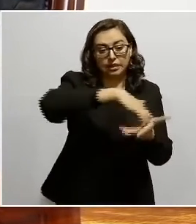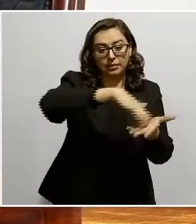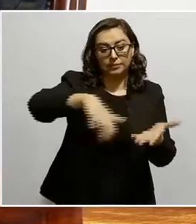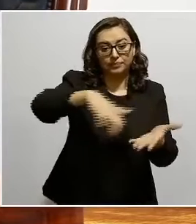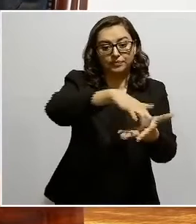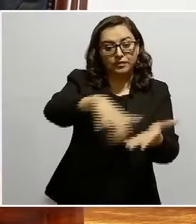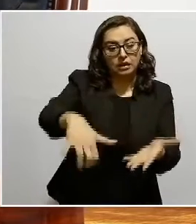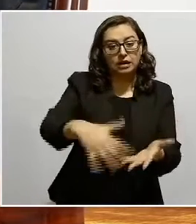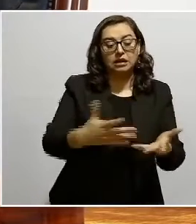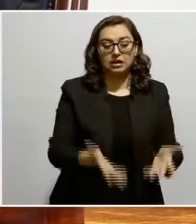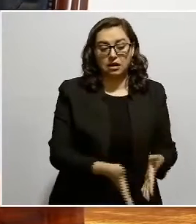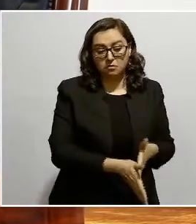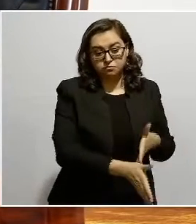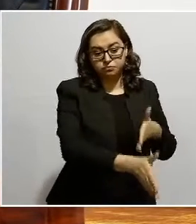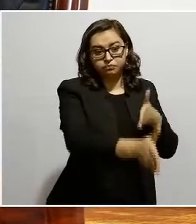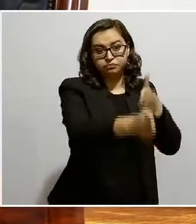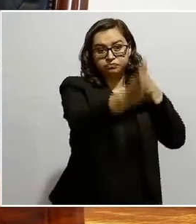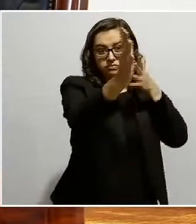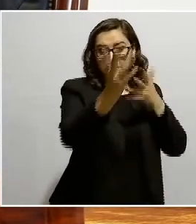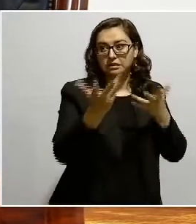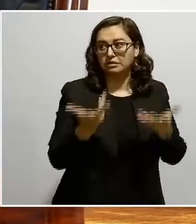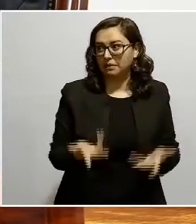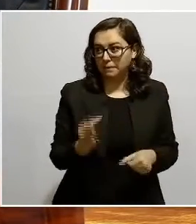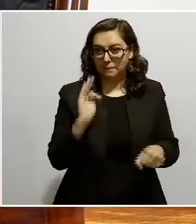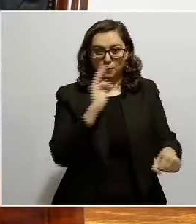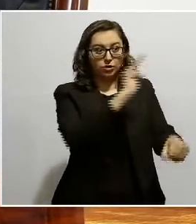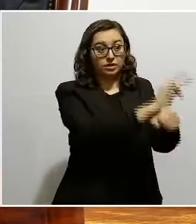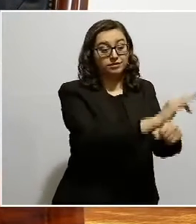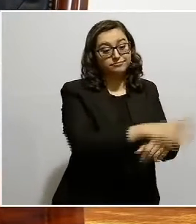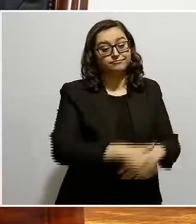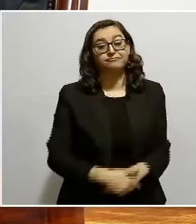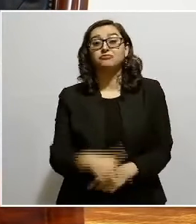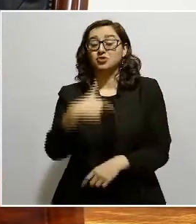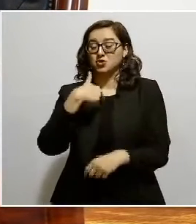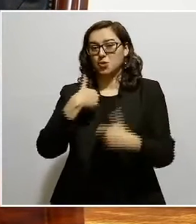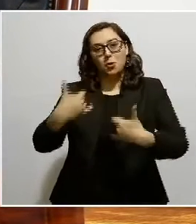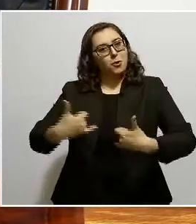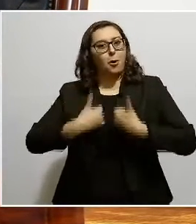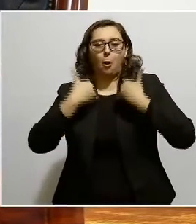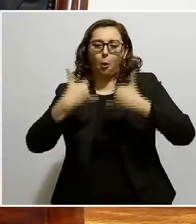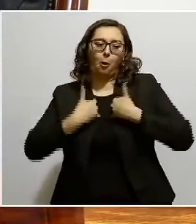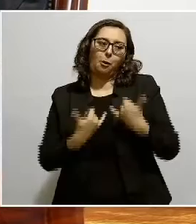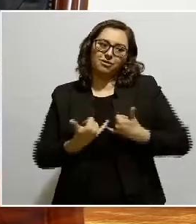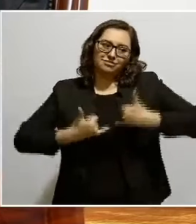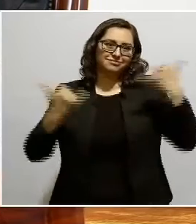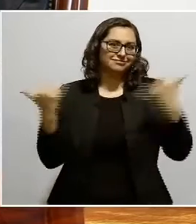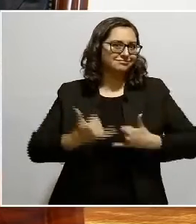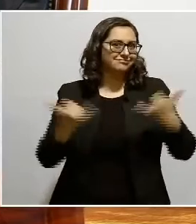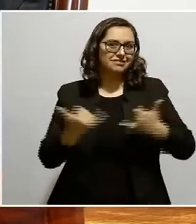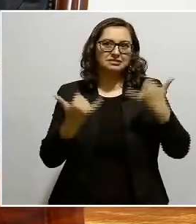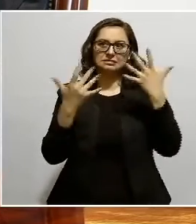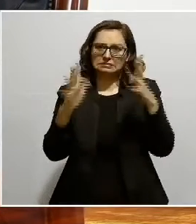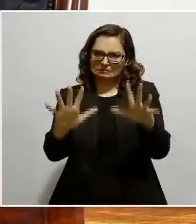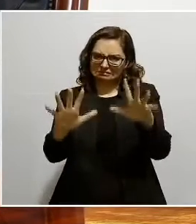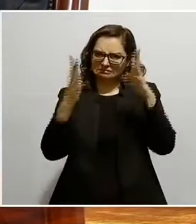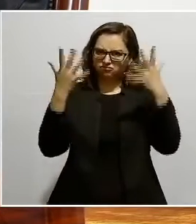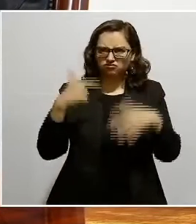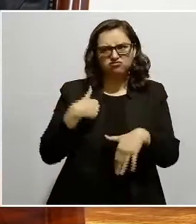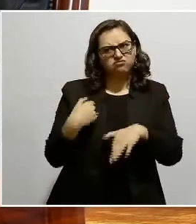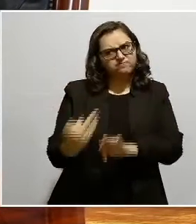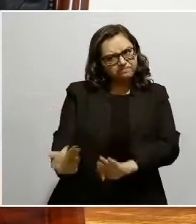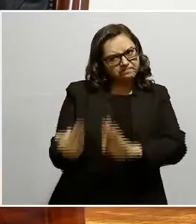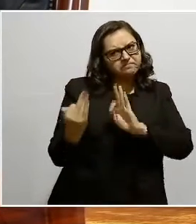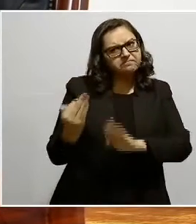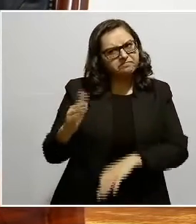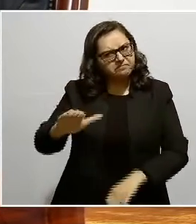imprudencia juvenil y por mi radicalismo, cuestioné fuerte, duro al ingeniero Rovirosa